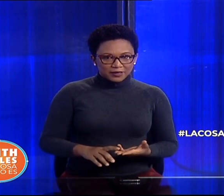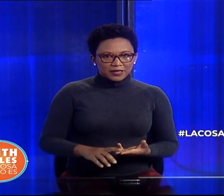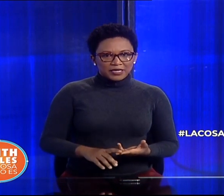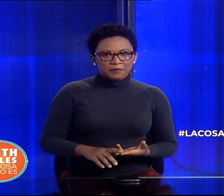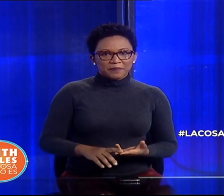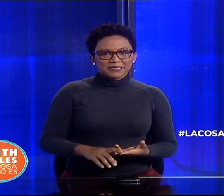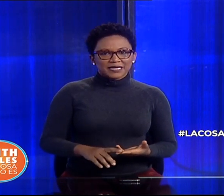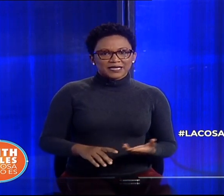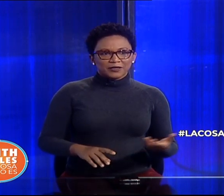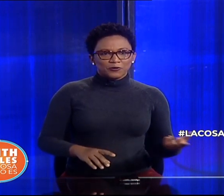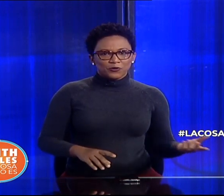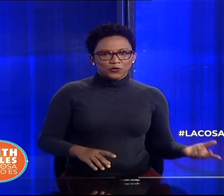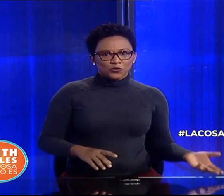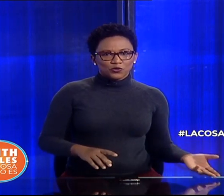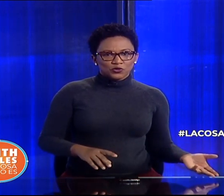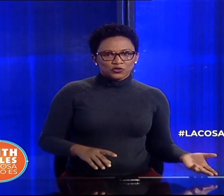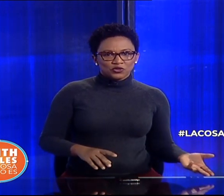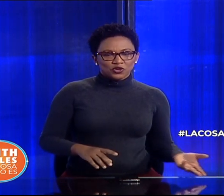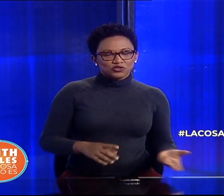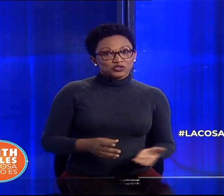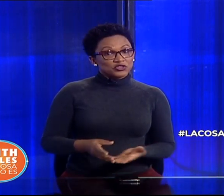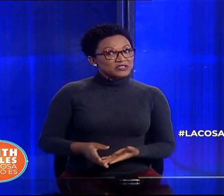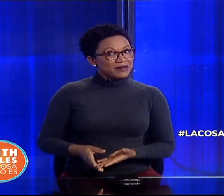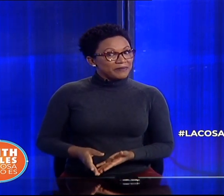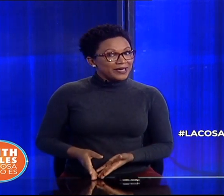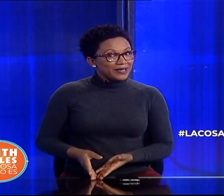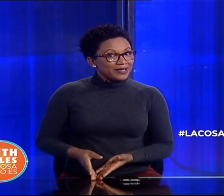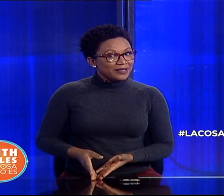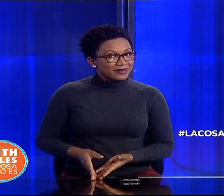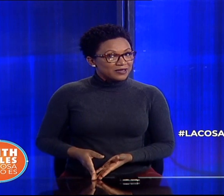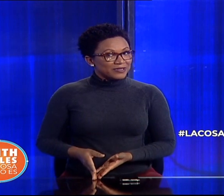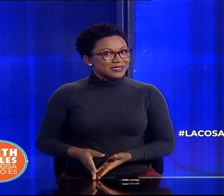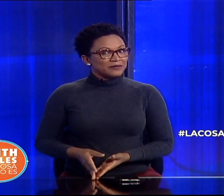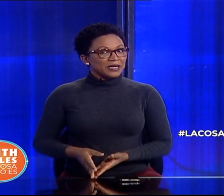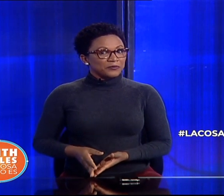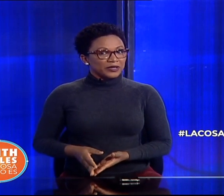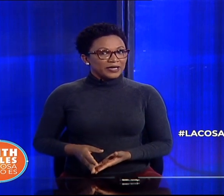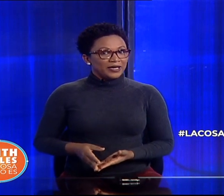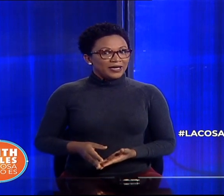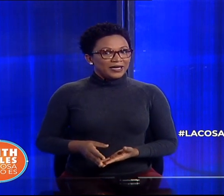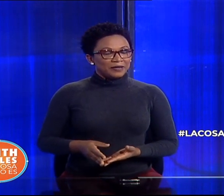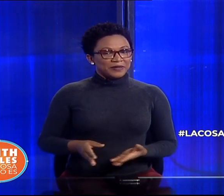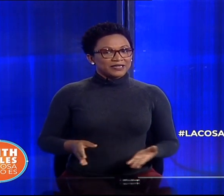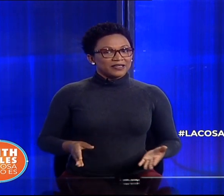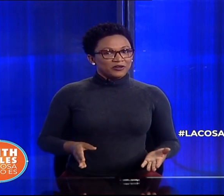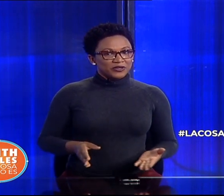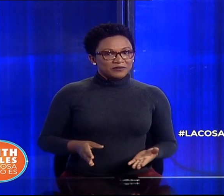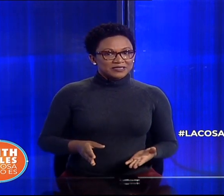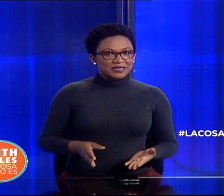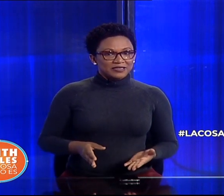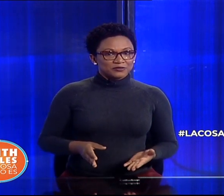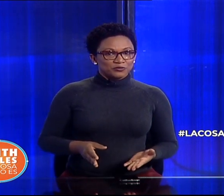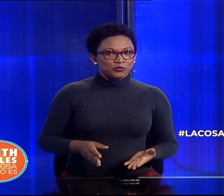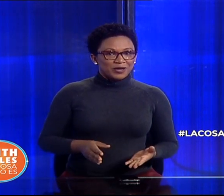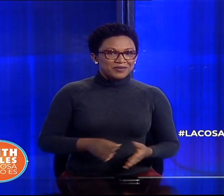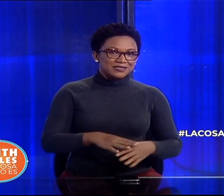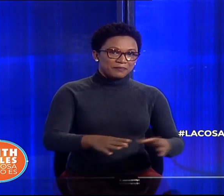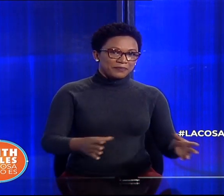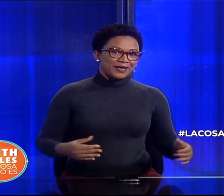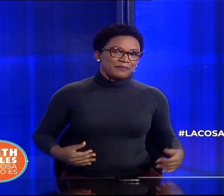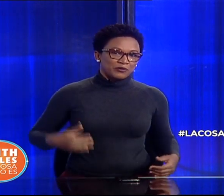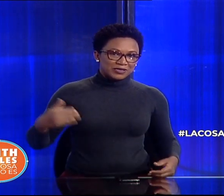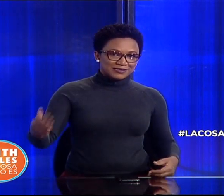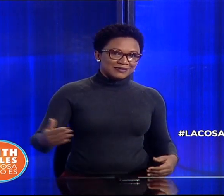BIS y el PPC que ganó dos, yo no sé si el PRD va a celebrar, porque el PRD lo que debe hacer es una